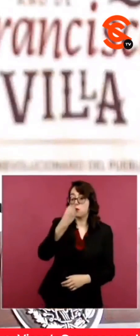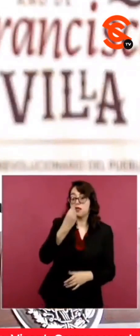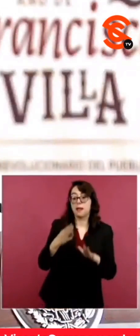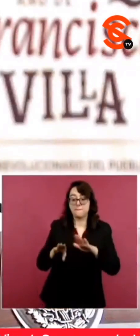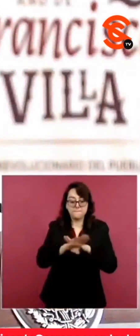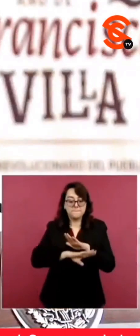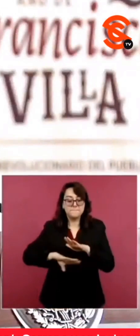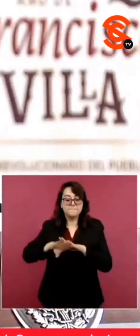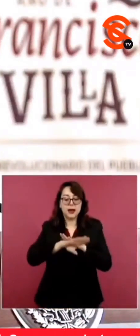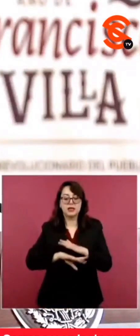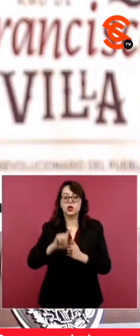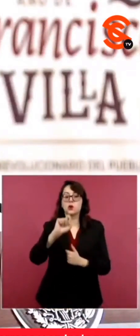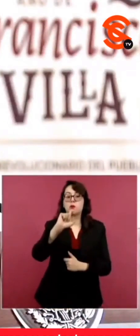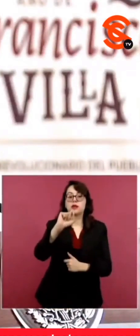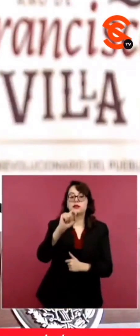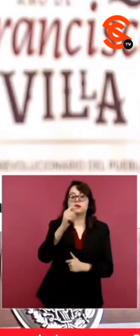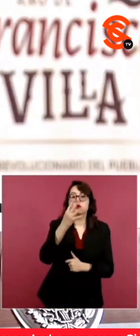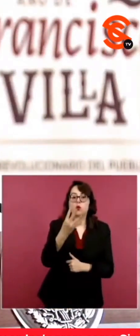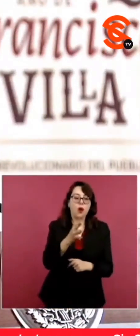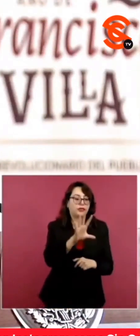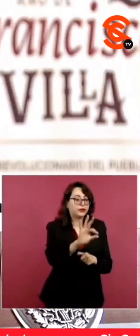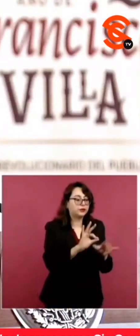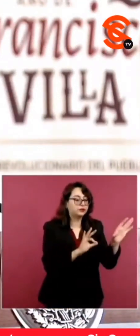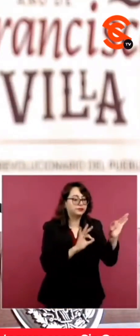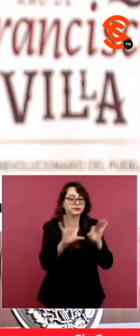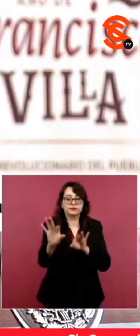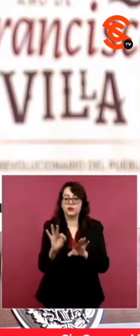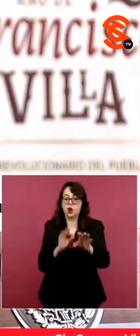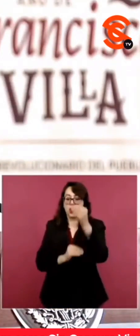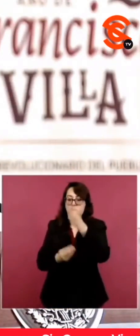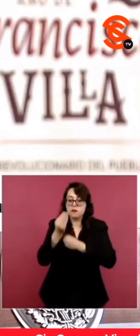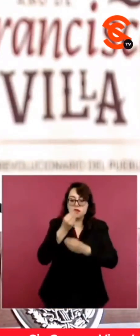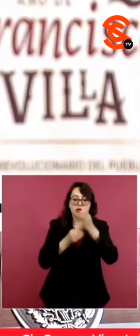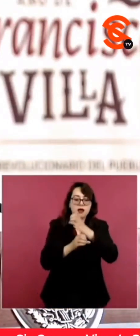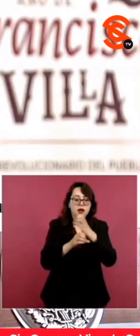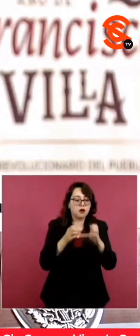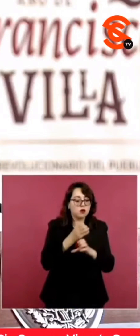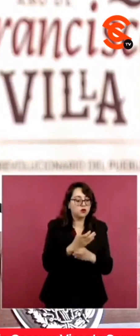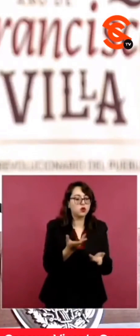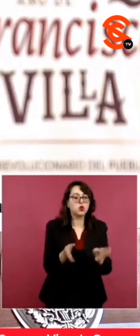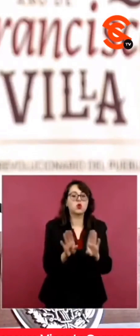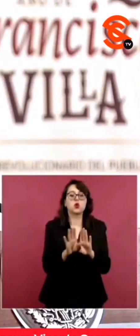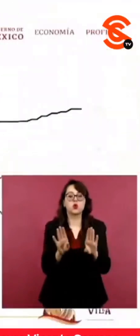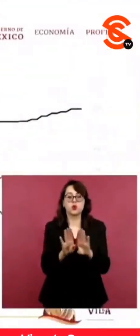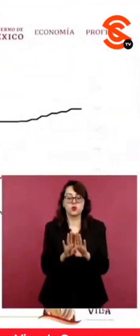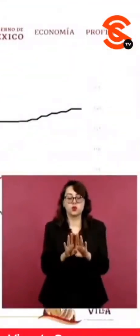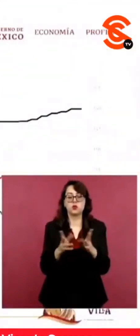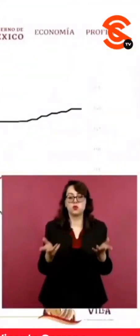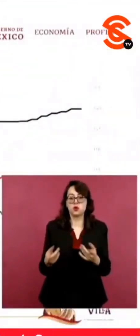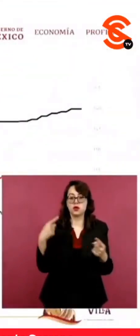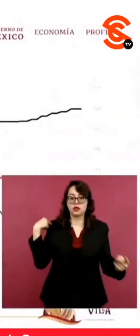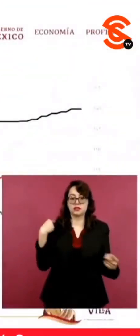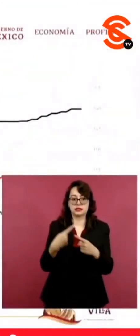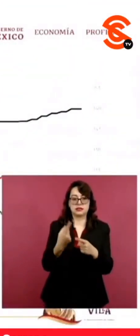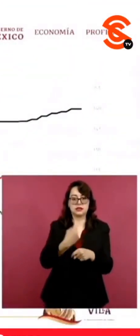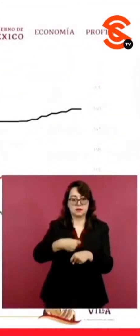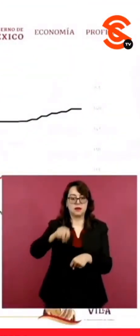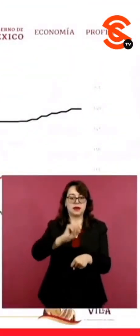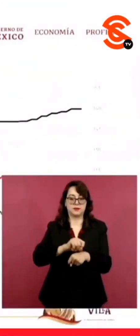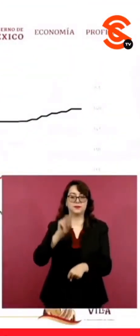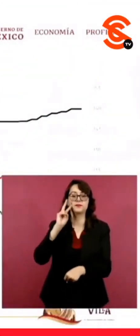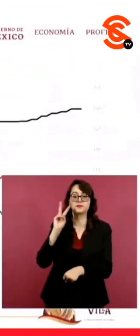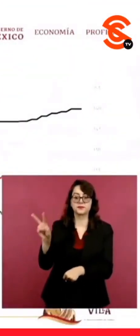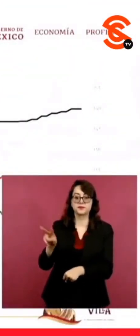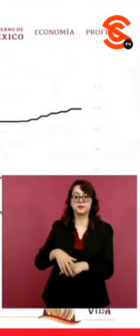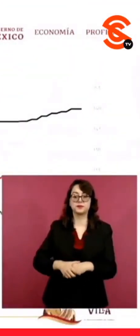productos que más consumen las familias mexicanas, no hay resultados en esta semana del Índice Nacional